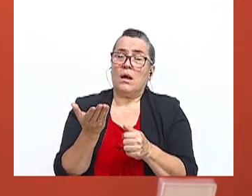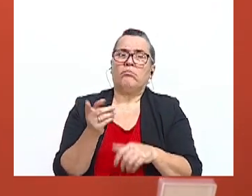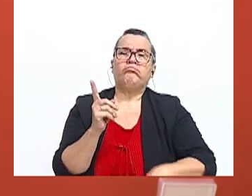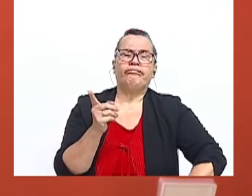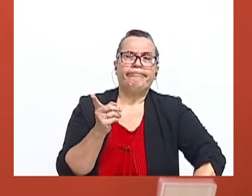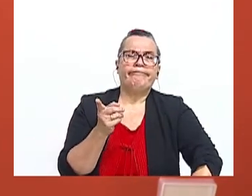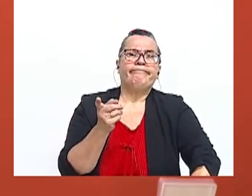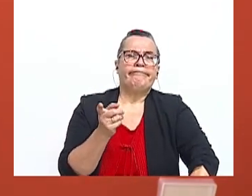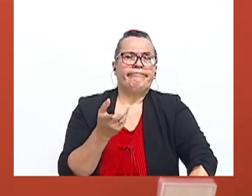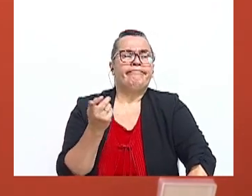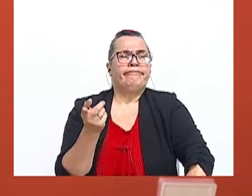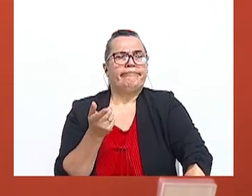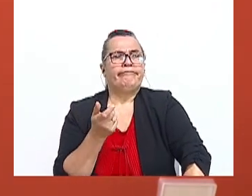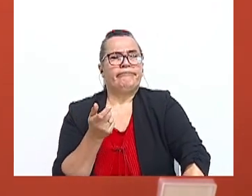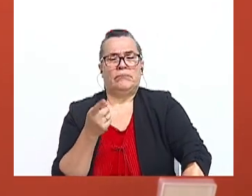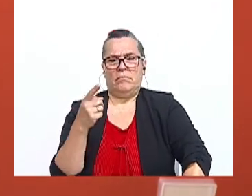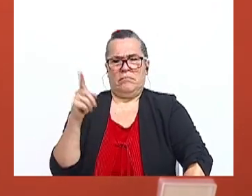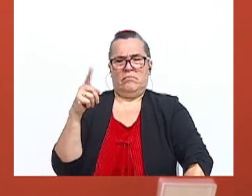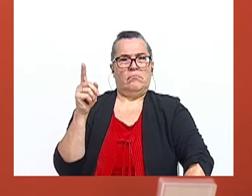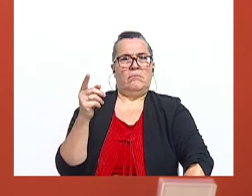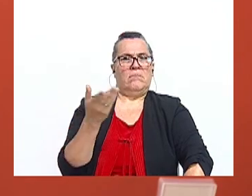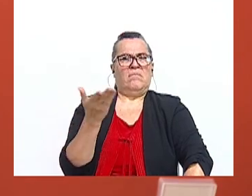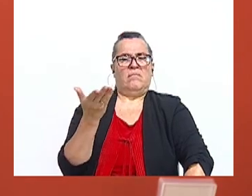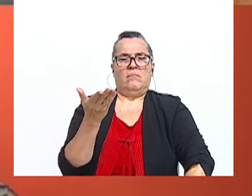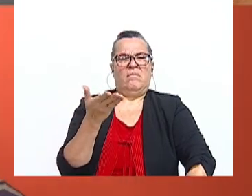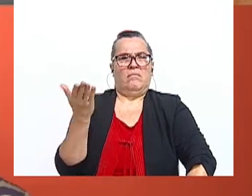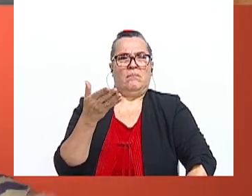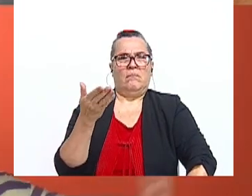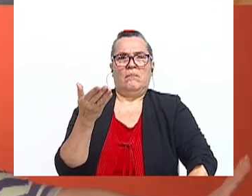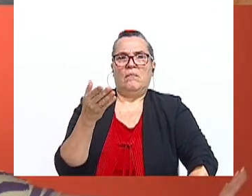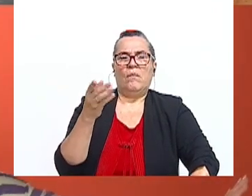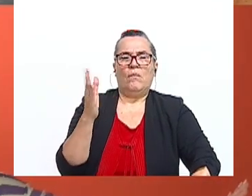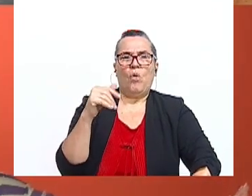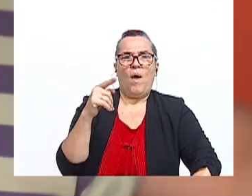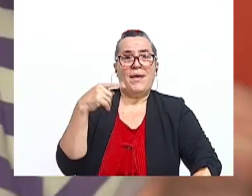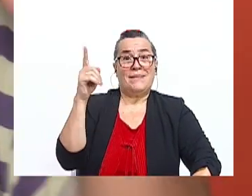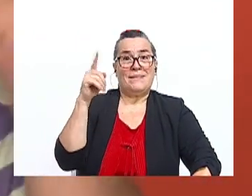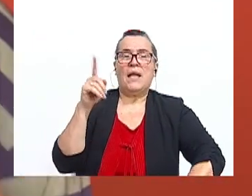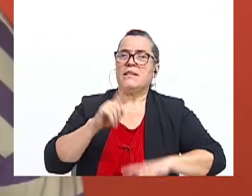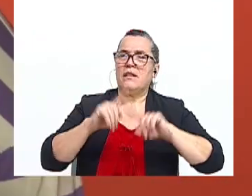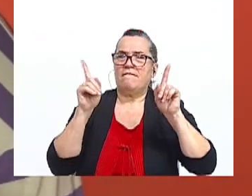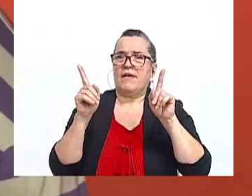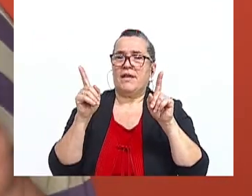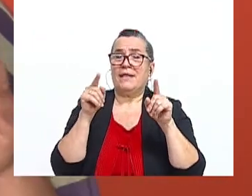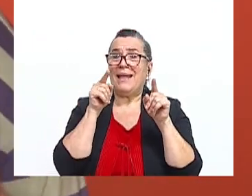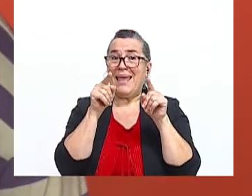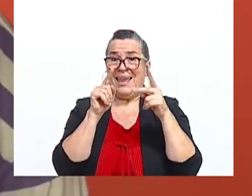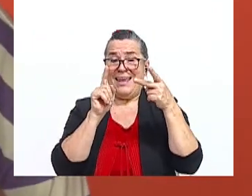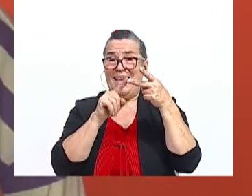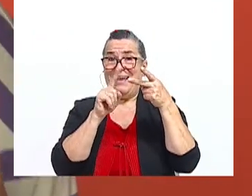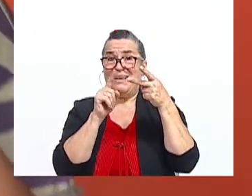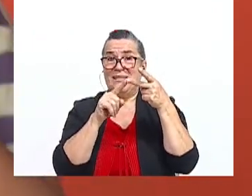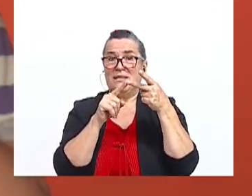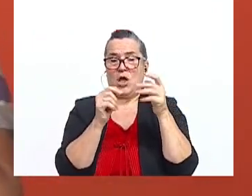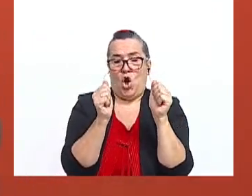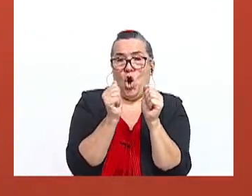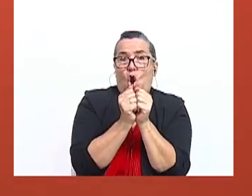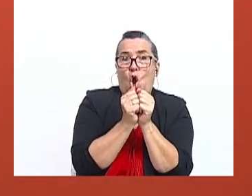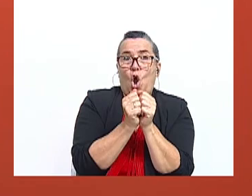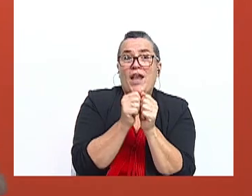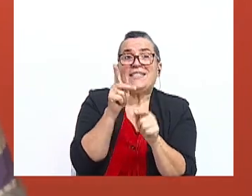ojo, esta no tiene tilde en el qué y eso hace que sea diferente. En este caso, con es una